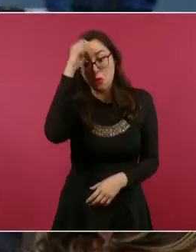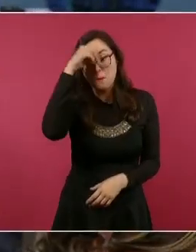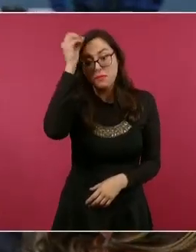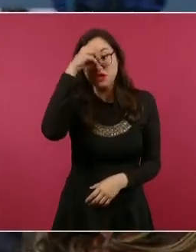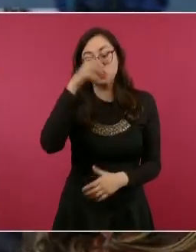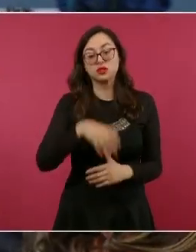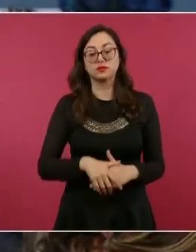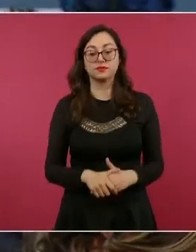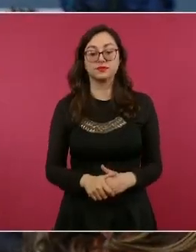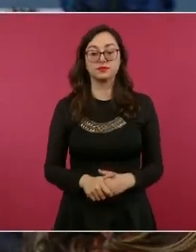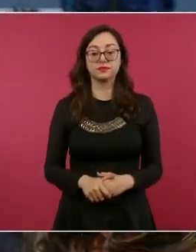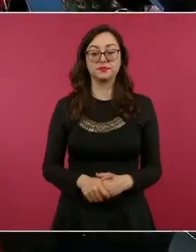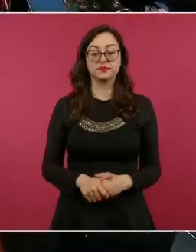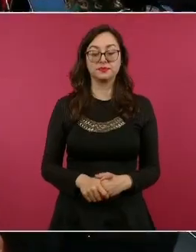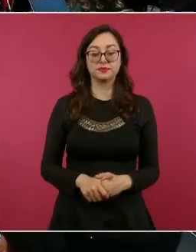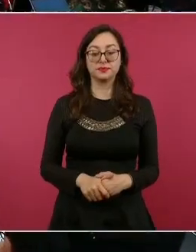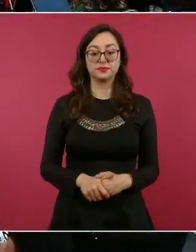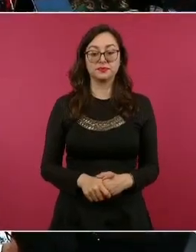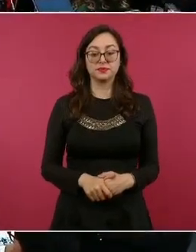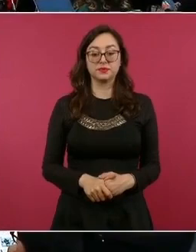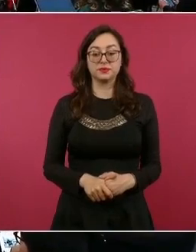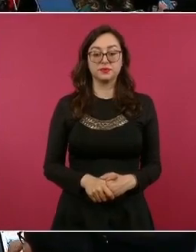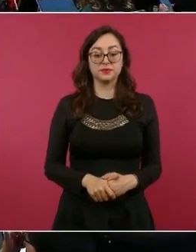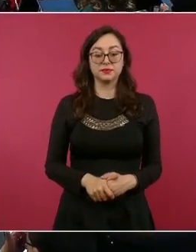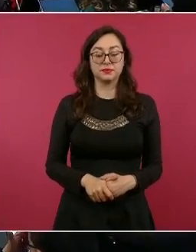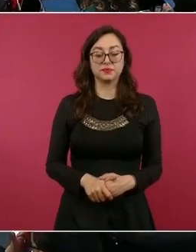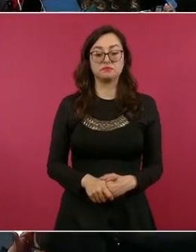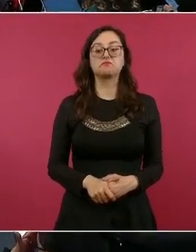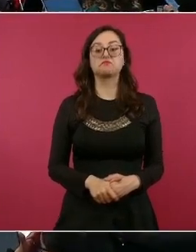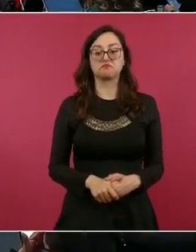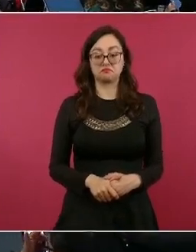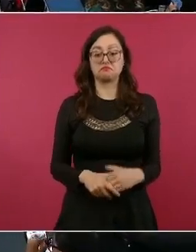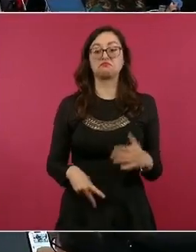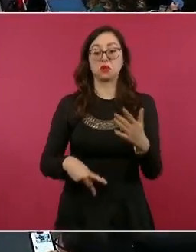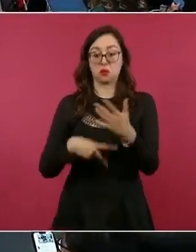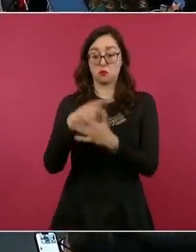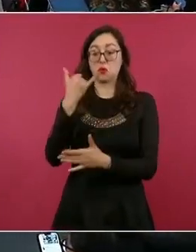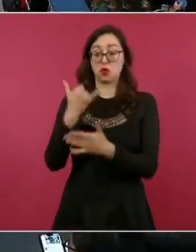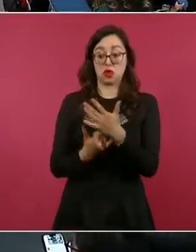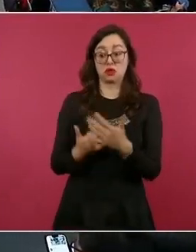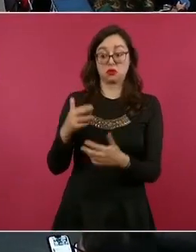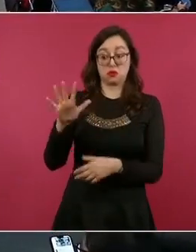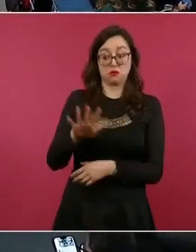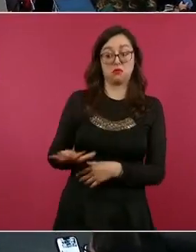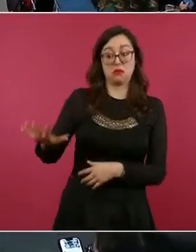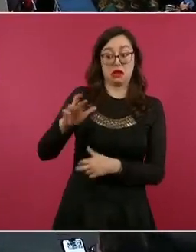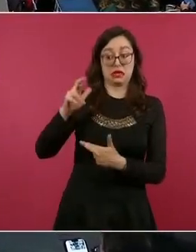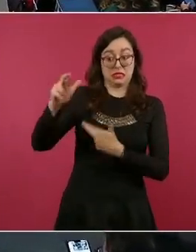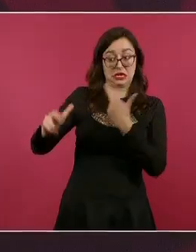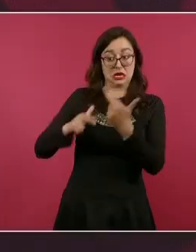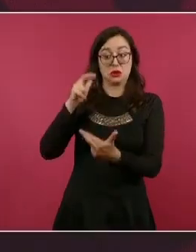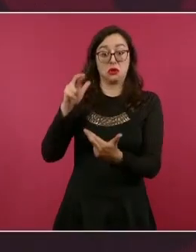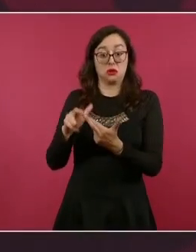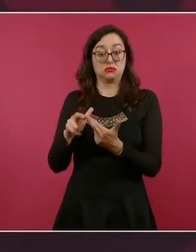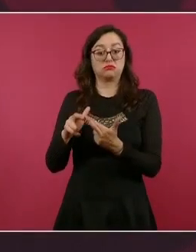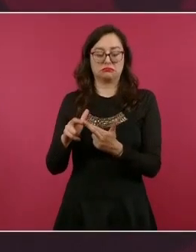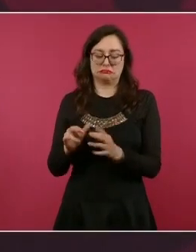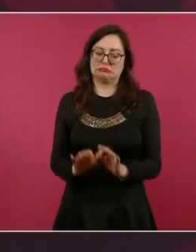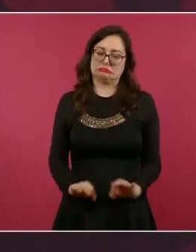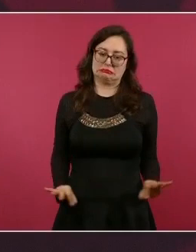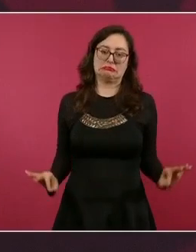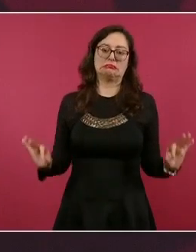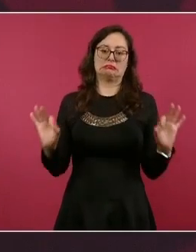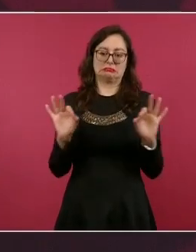lo que podría pasar al respecto. Pues es un proyecto regional importante. Hay que ver